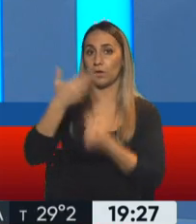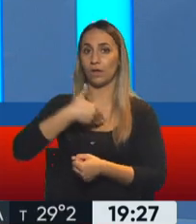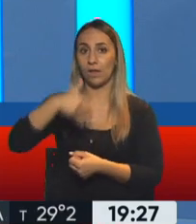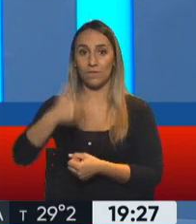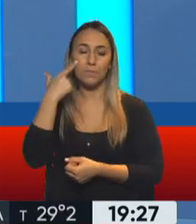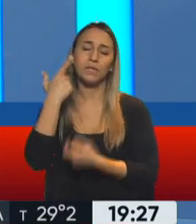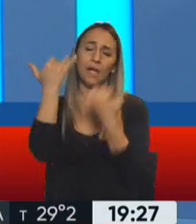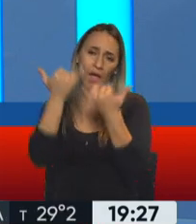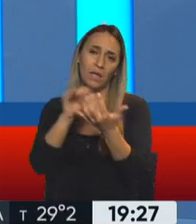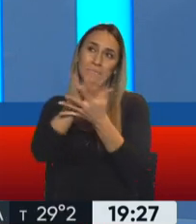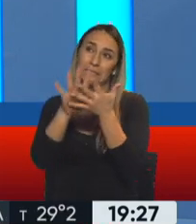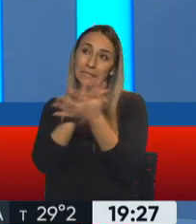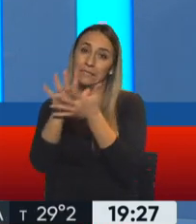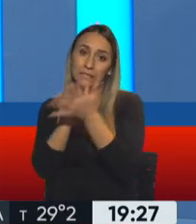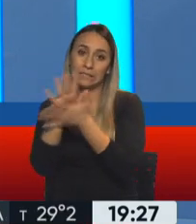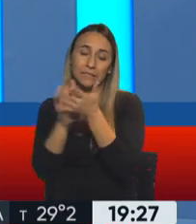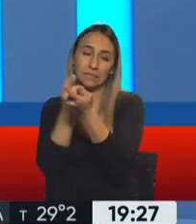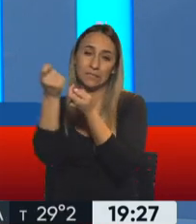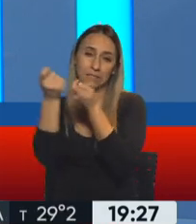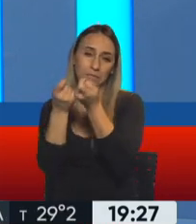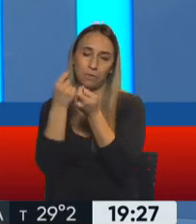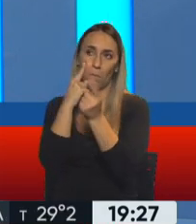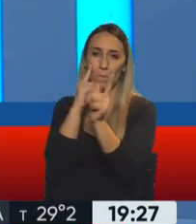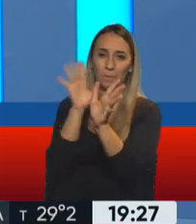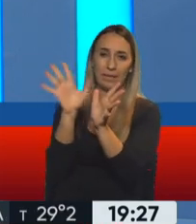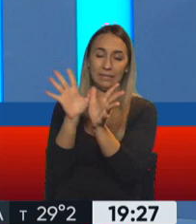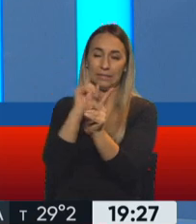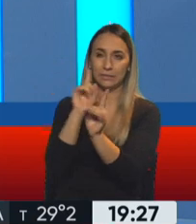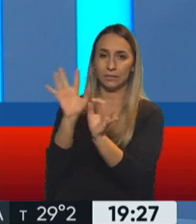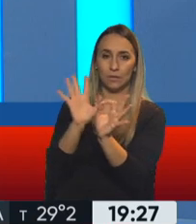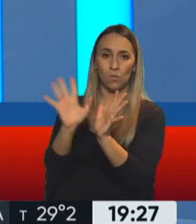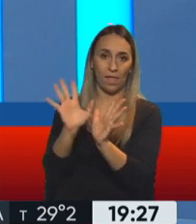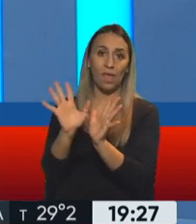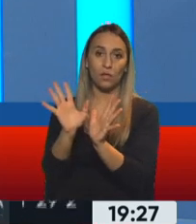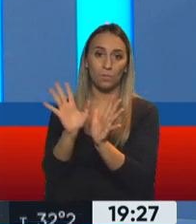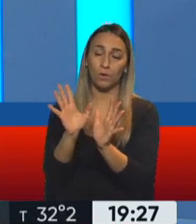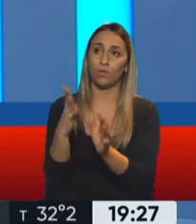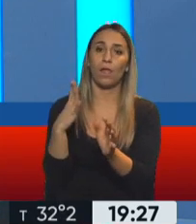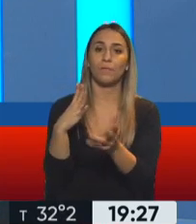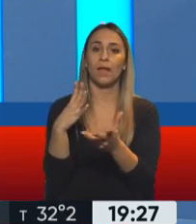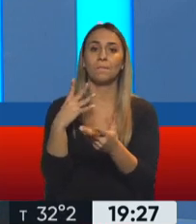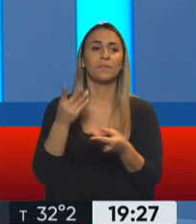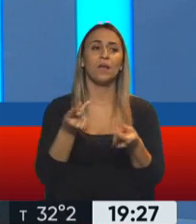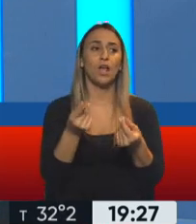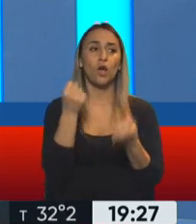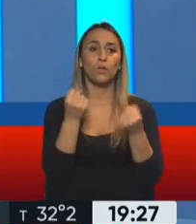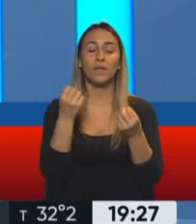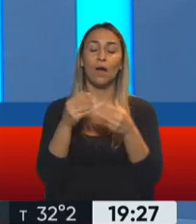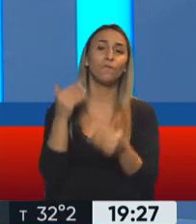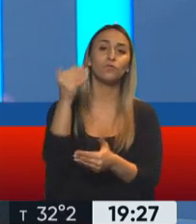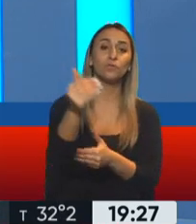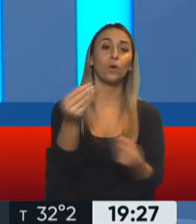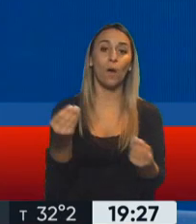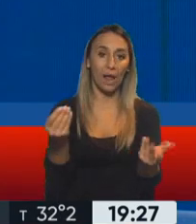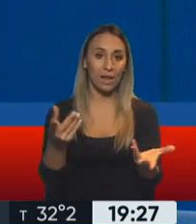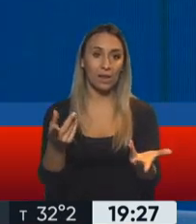llevando adelante, se está manejando con mucha cautela. Por tanto, el horizonte financiero sí. todavía no lo tenés claro. Digamos, la disponibilidad de divisas es el, no